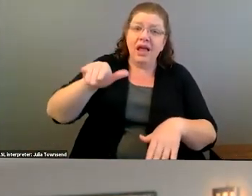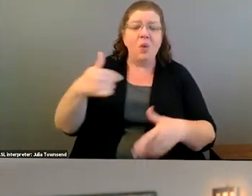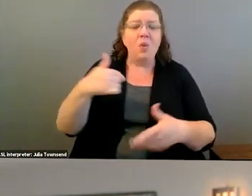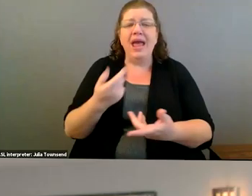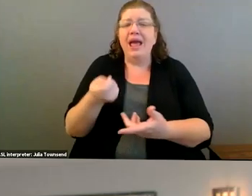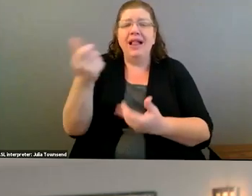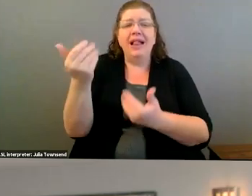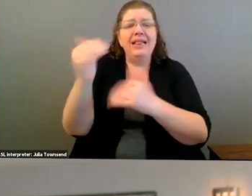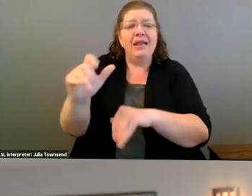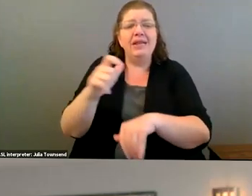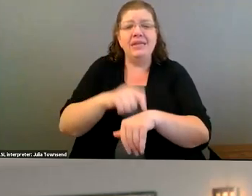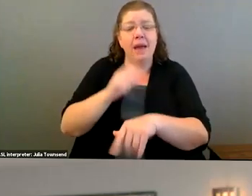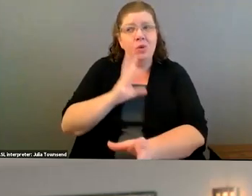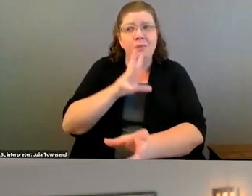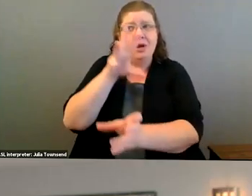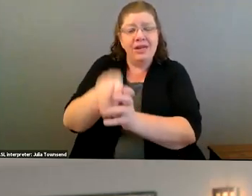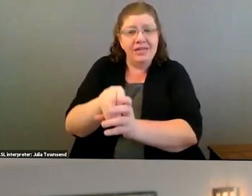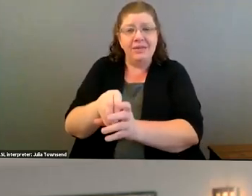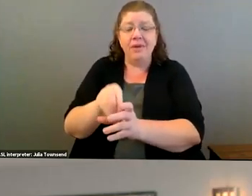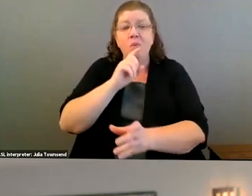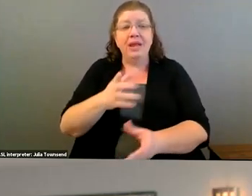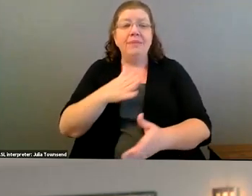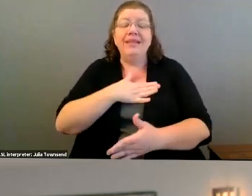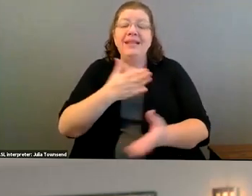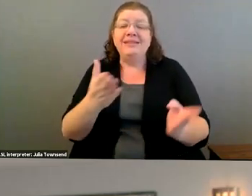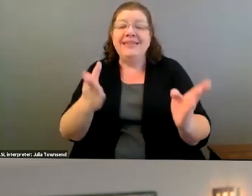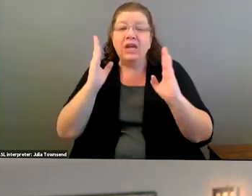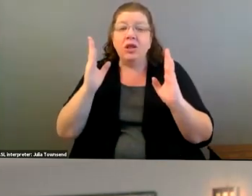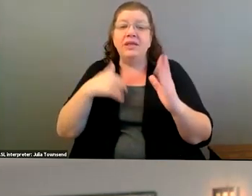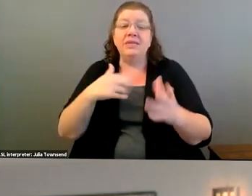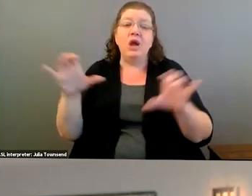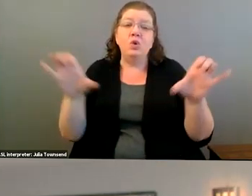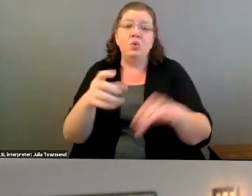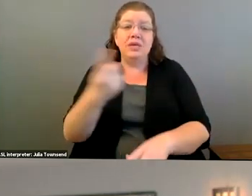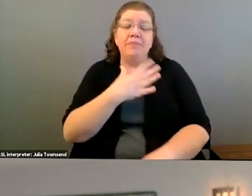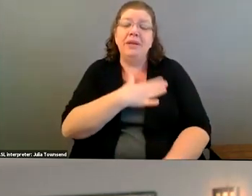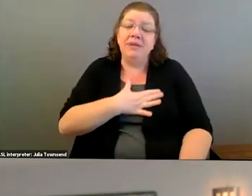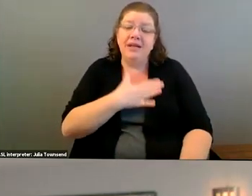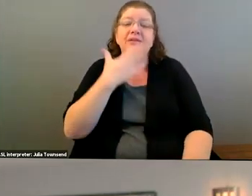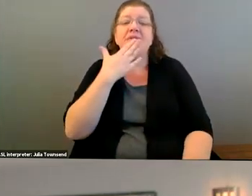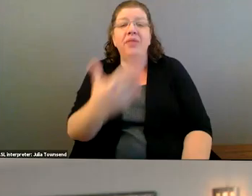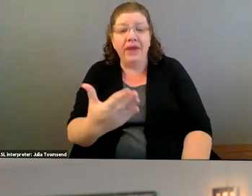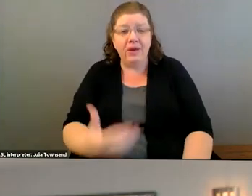tiempo para participar así que realmente quiero que escuchen esto y que hagan algo por nosotros gracias